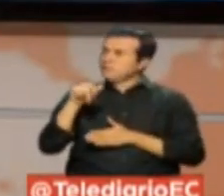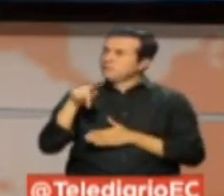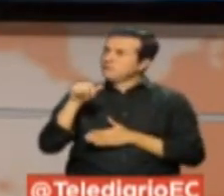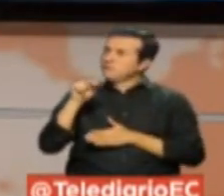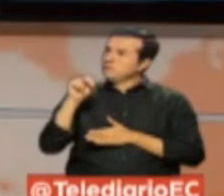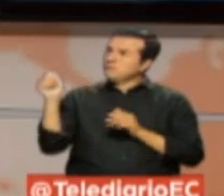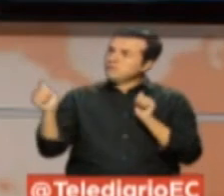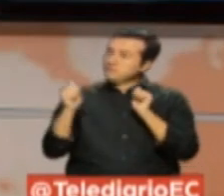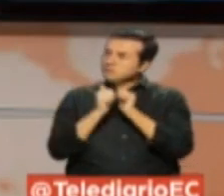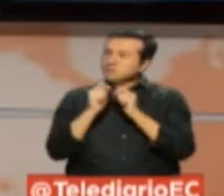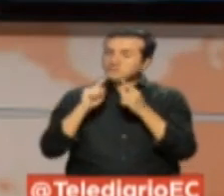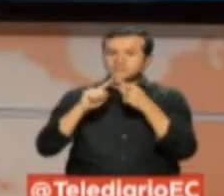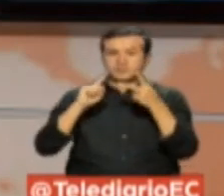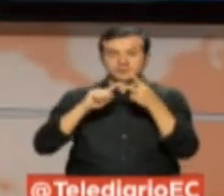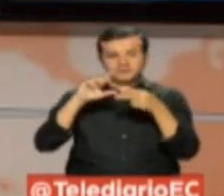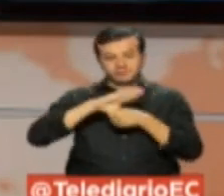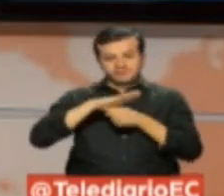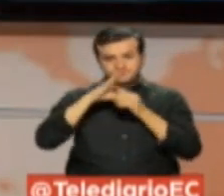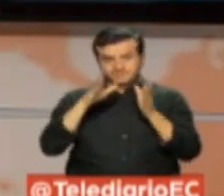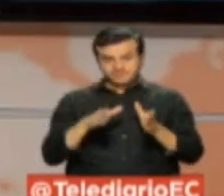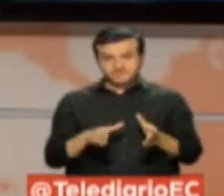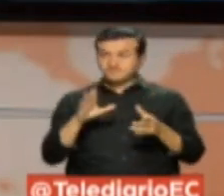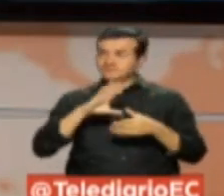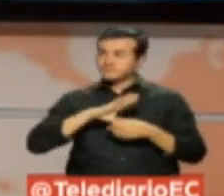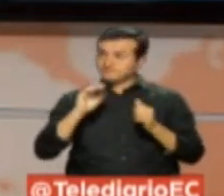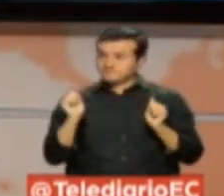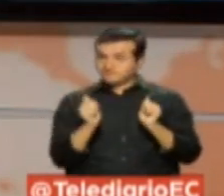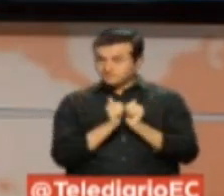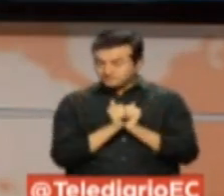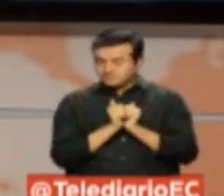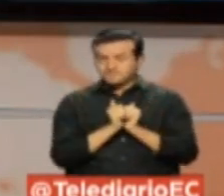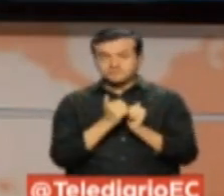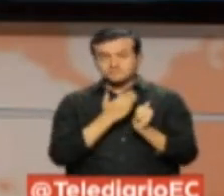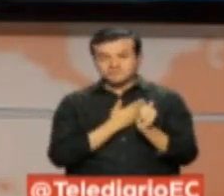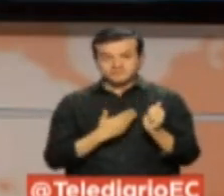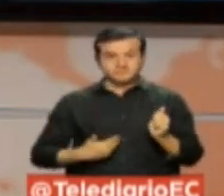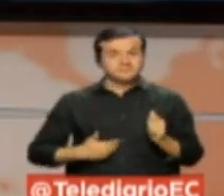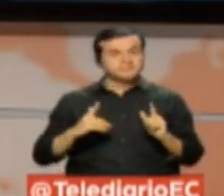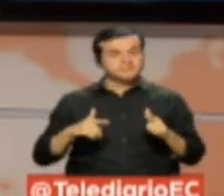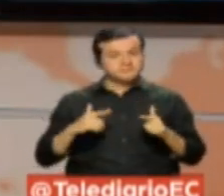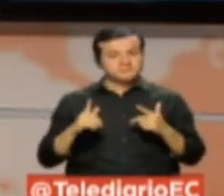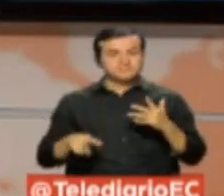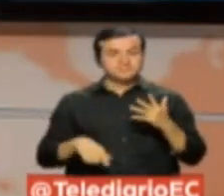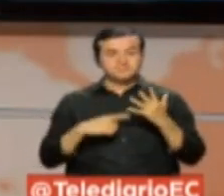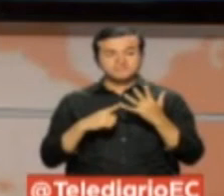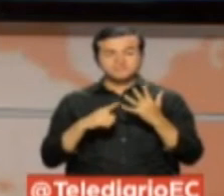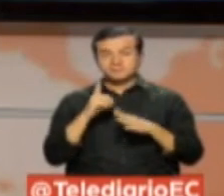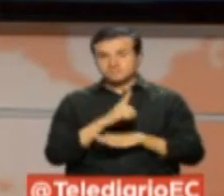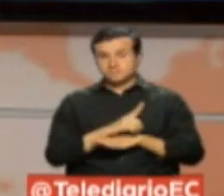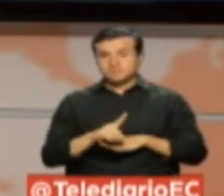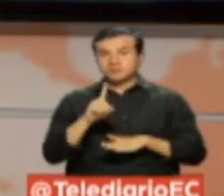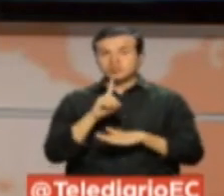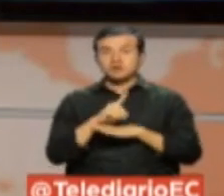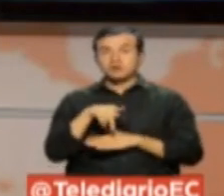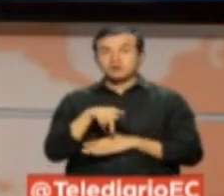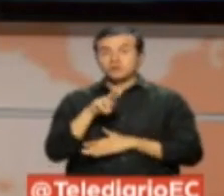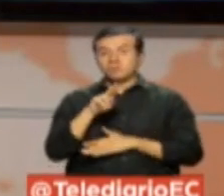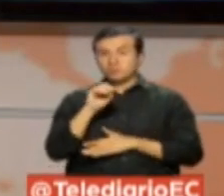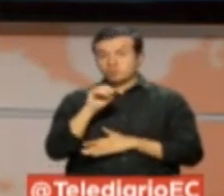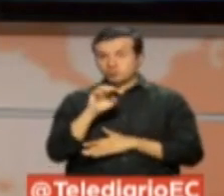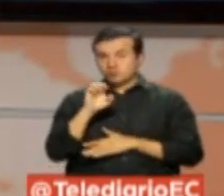esta delegación, está el canciller también acompañando la delegación y adicionalmente está el director ejecutivo de